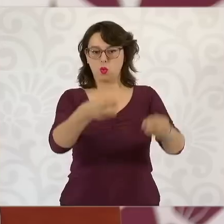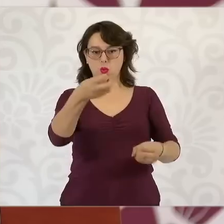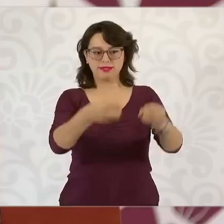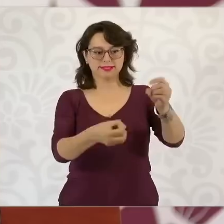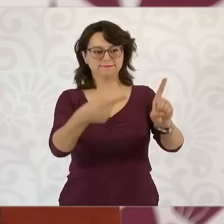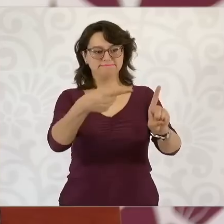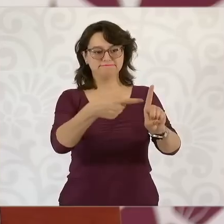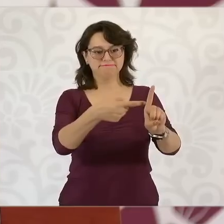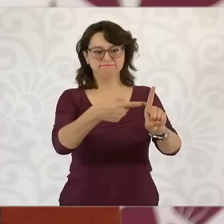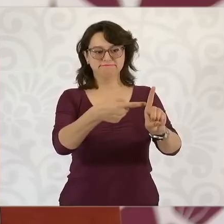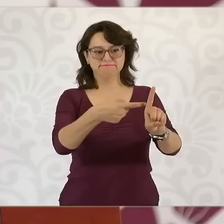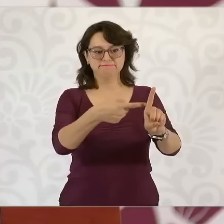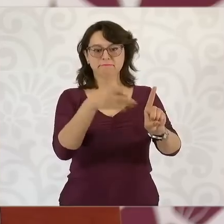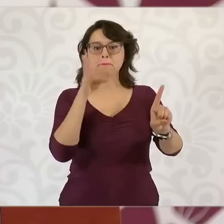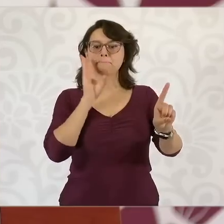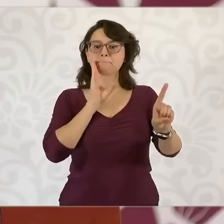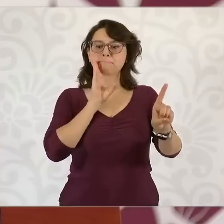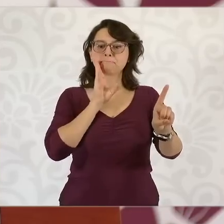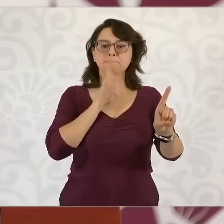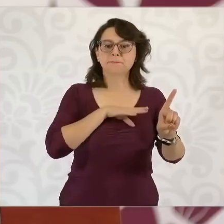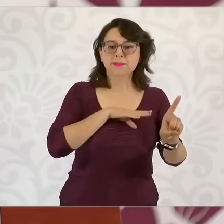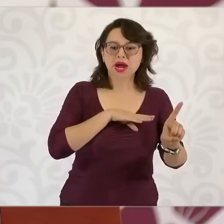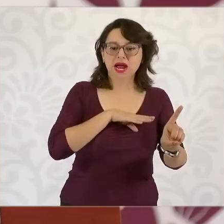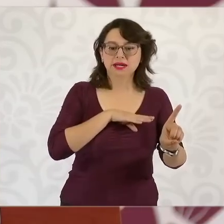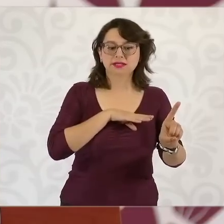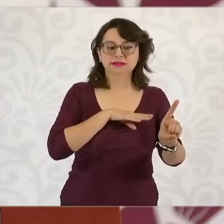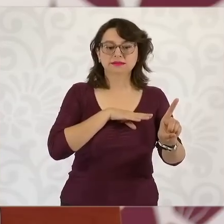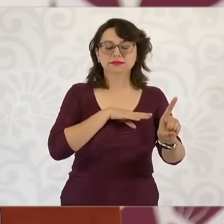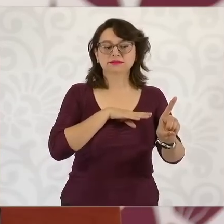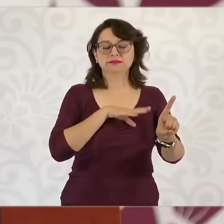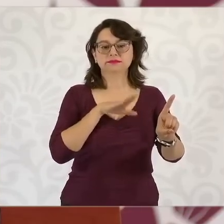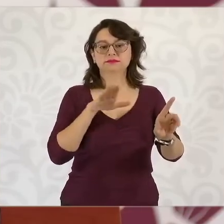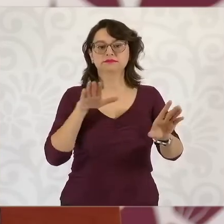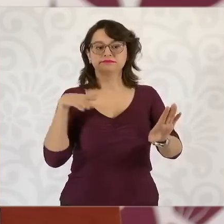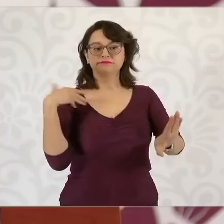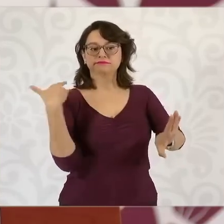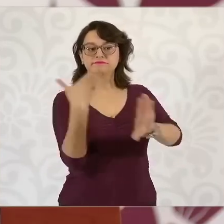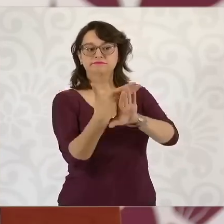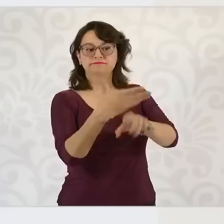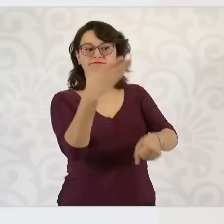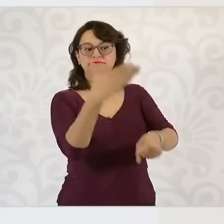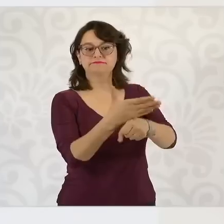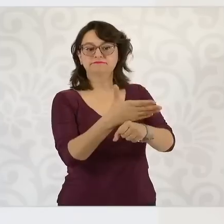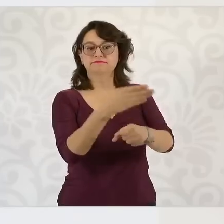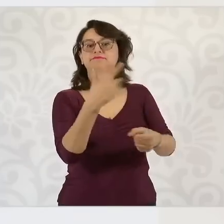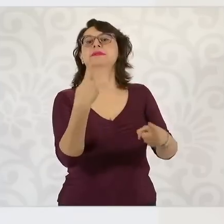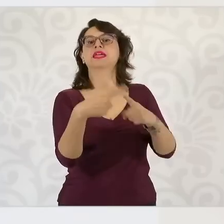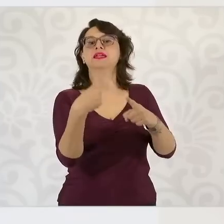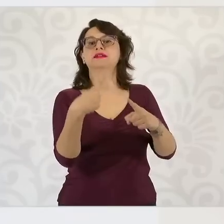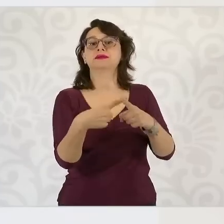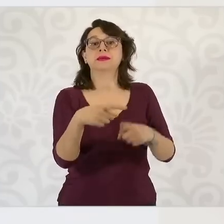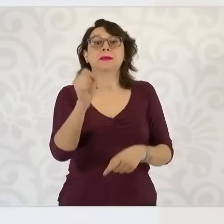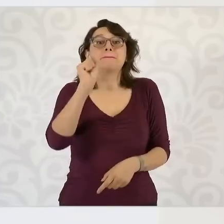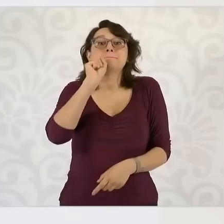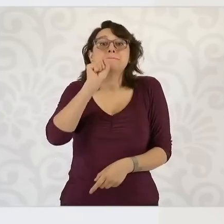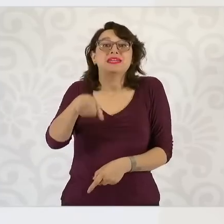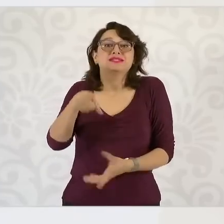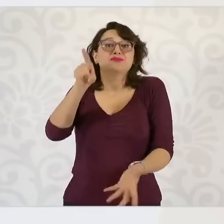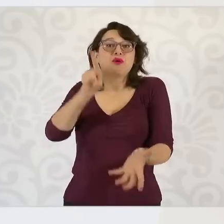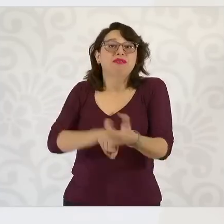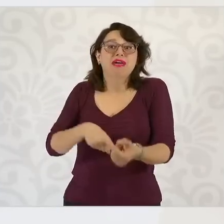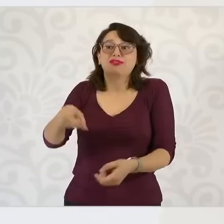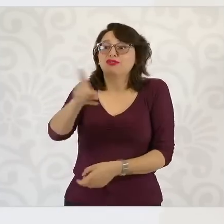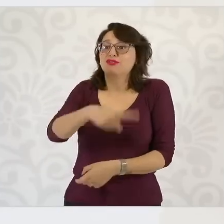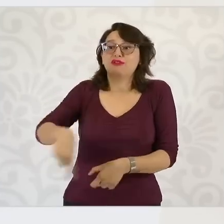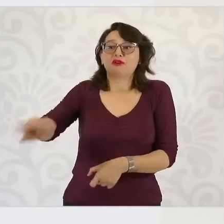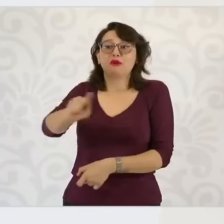irregular, vamos a ponerla así, quien lo sanciona dentro del Poder Judicial es el Consejo de la